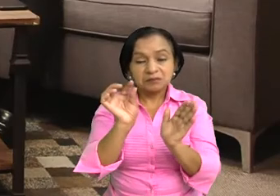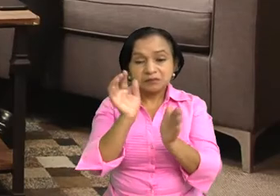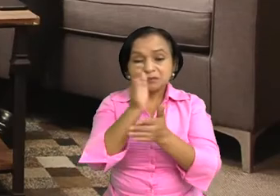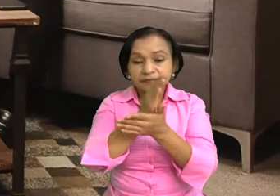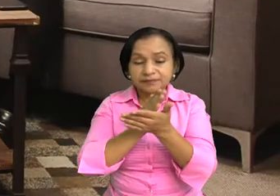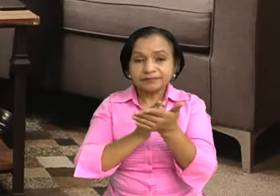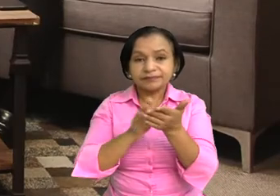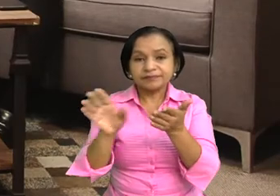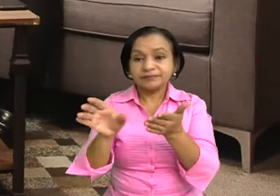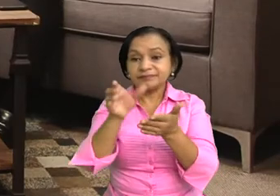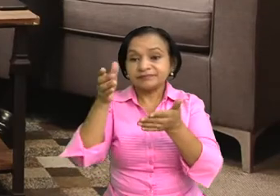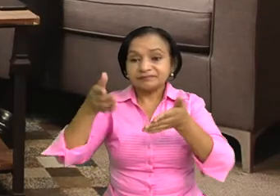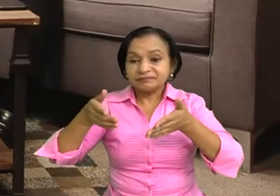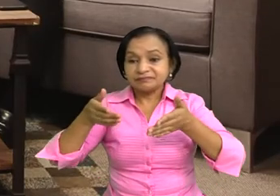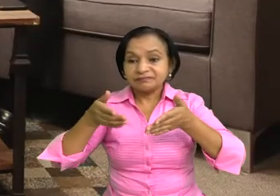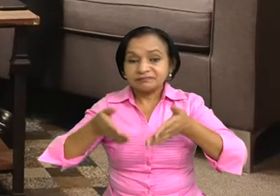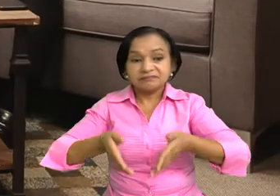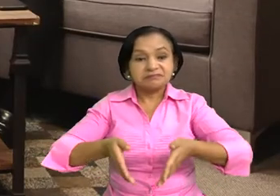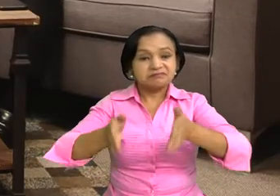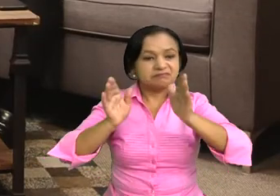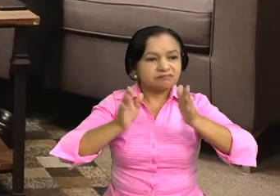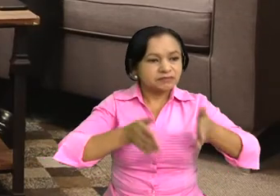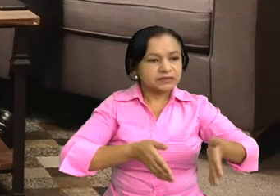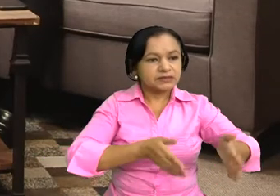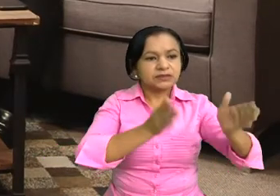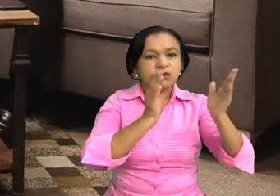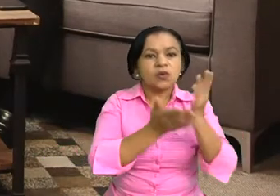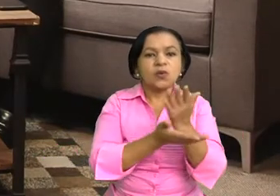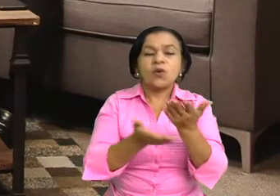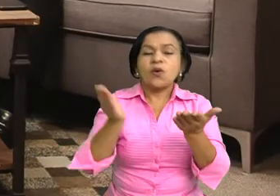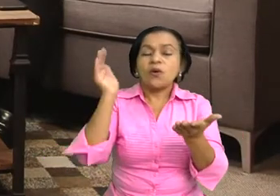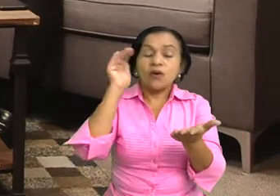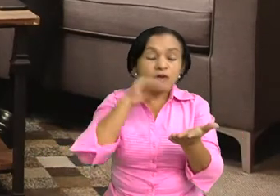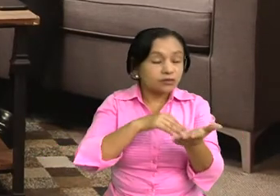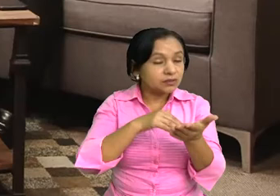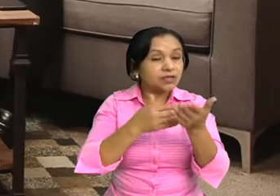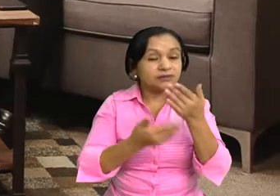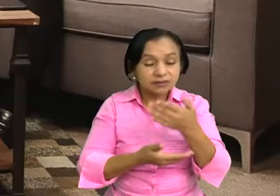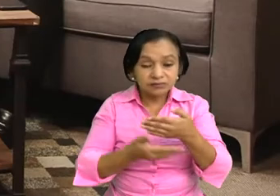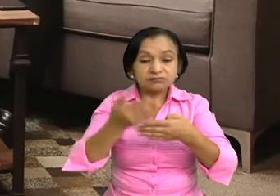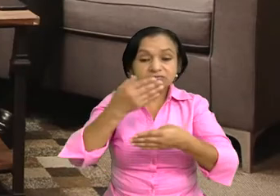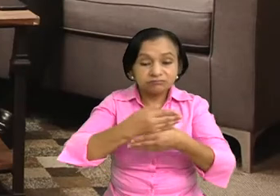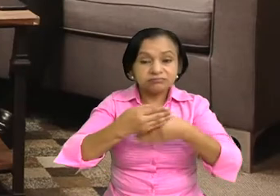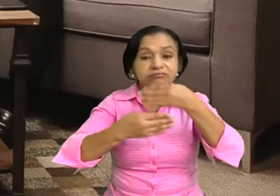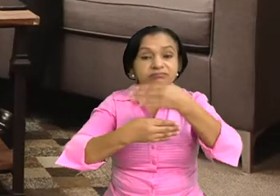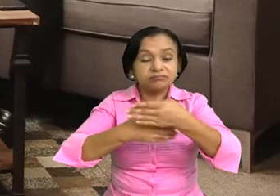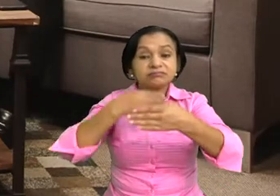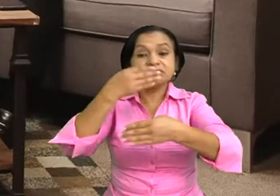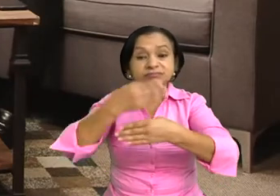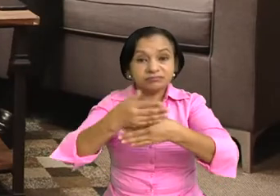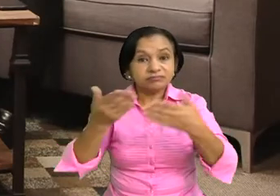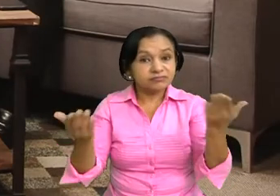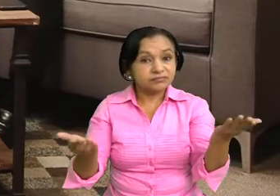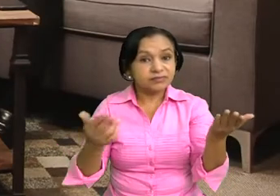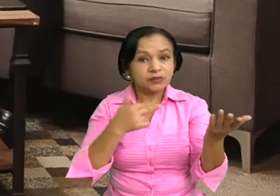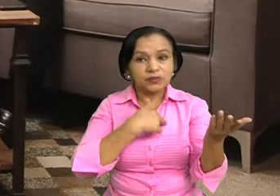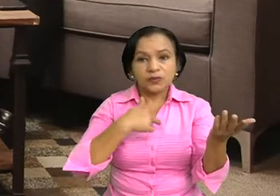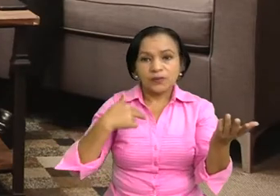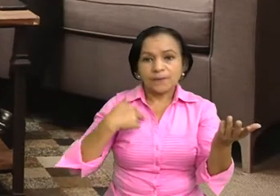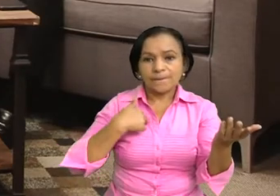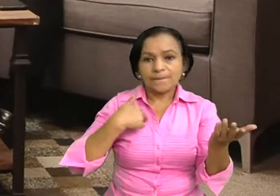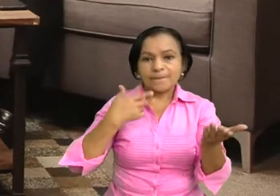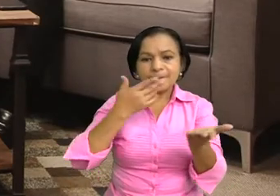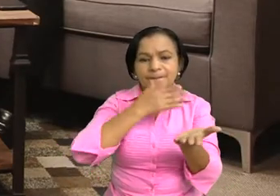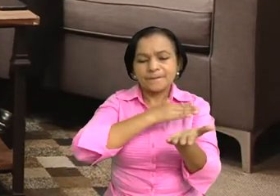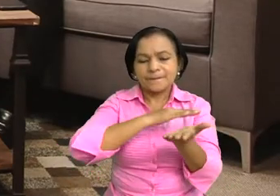El resto había que reconstruirla totalmente o realizar